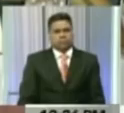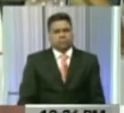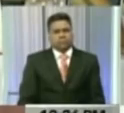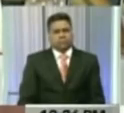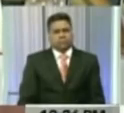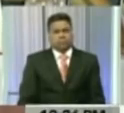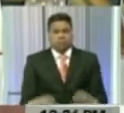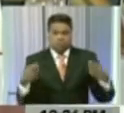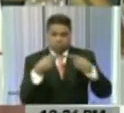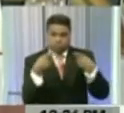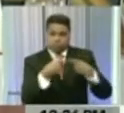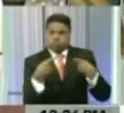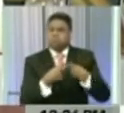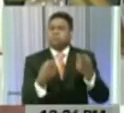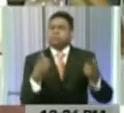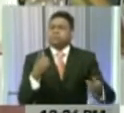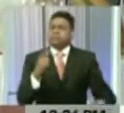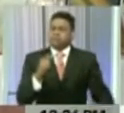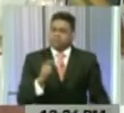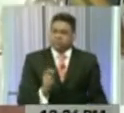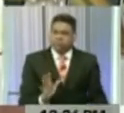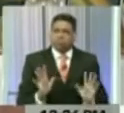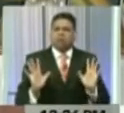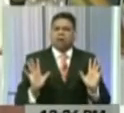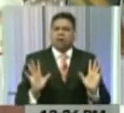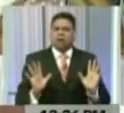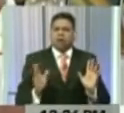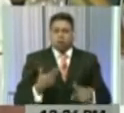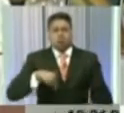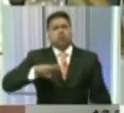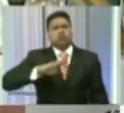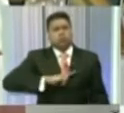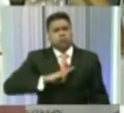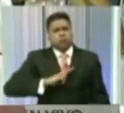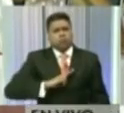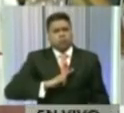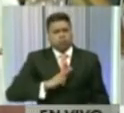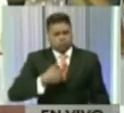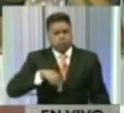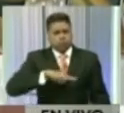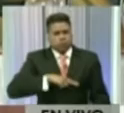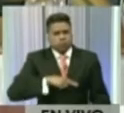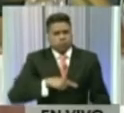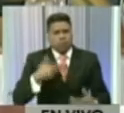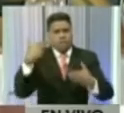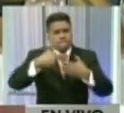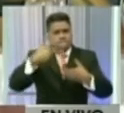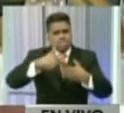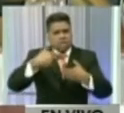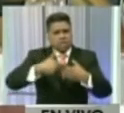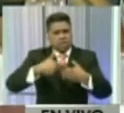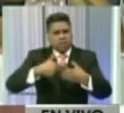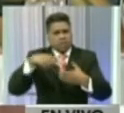Es la guerra. Por supuesto, a nosotros que somos un país rentista petrolero, nos baja